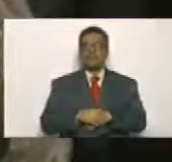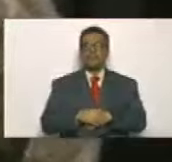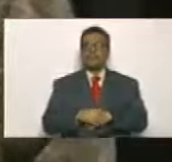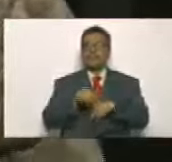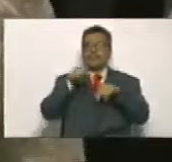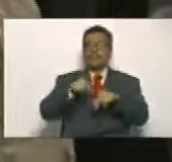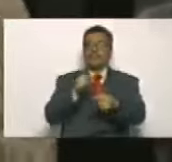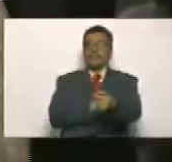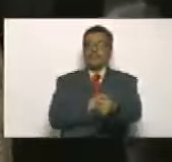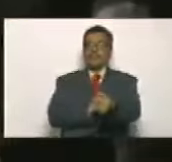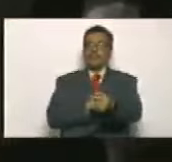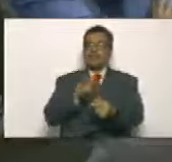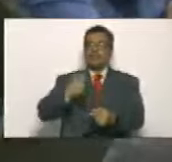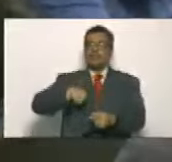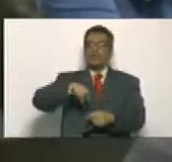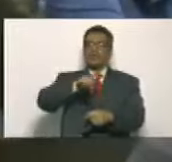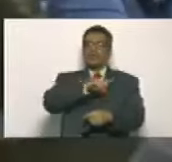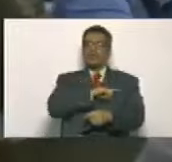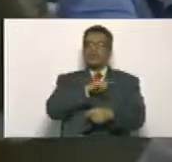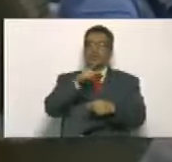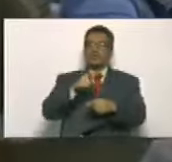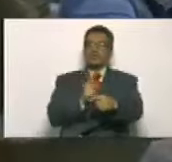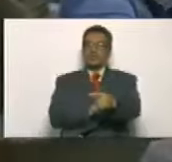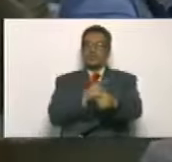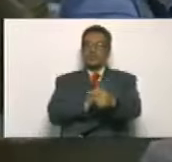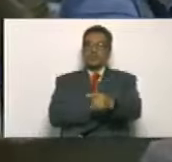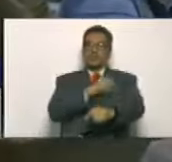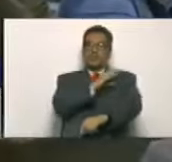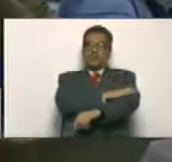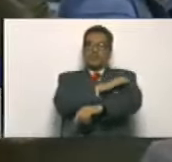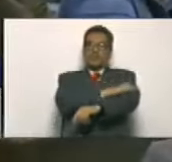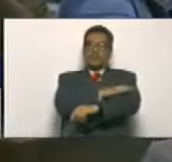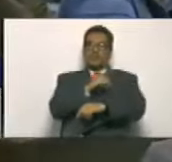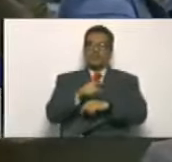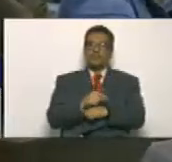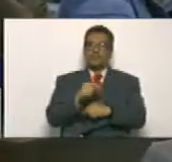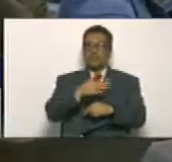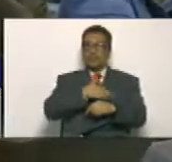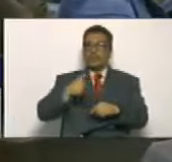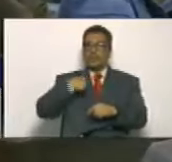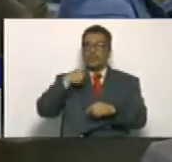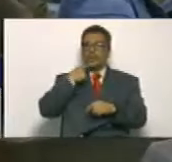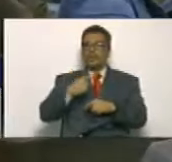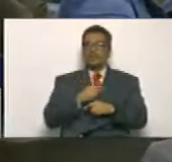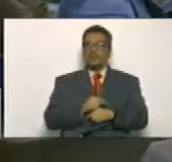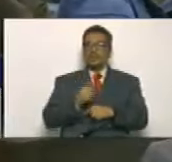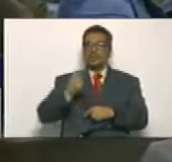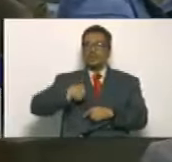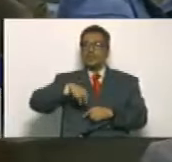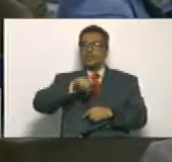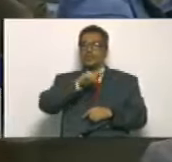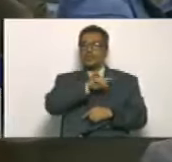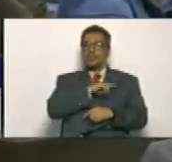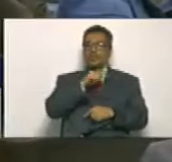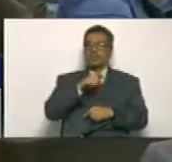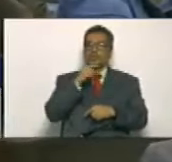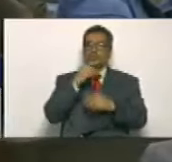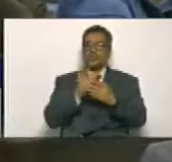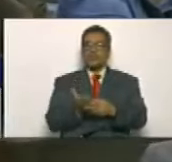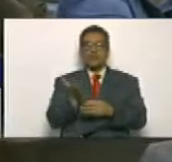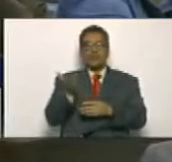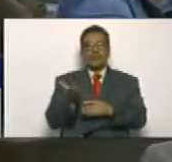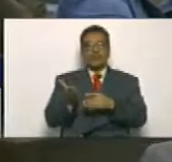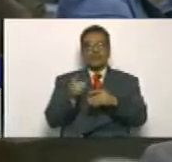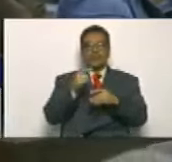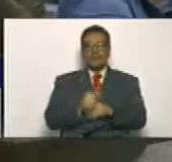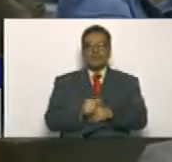Ahora, hermanos, por eso nosotros, a mis hermanos de la oposición, yo quiero decirles que por eso nosotros valoramos